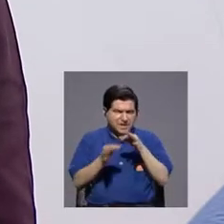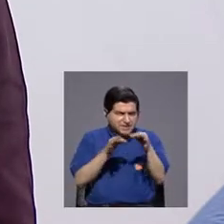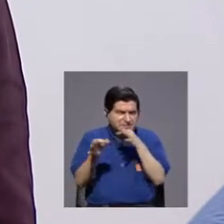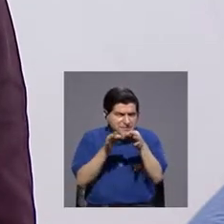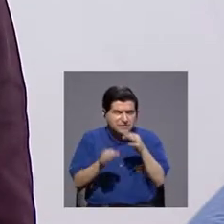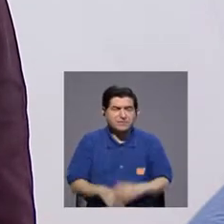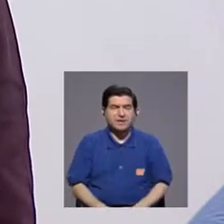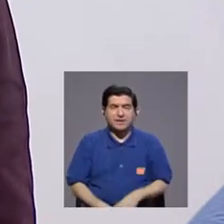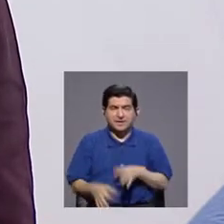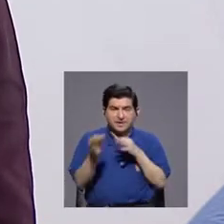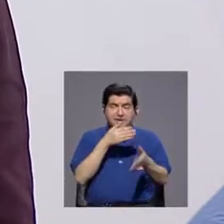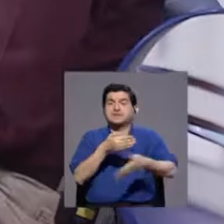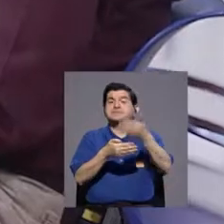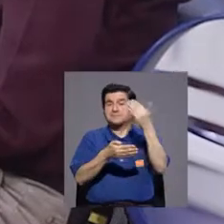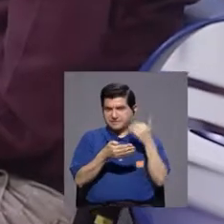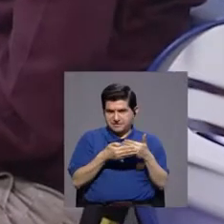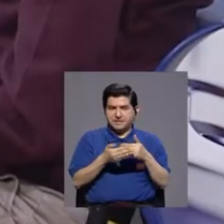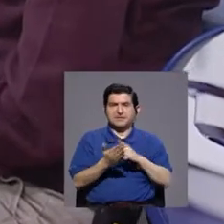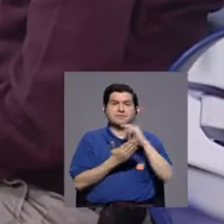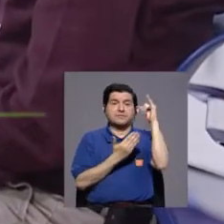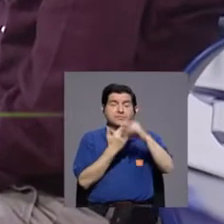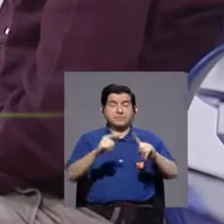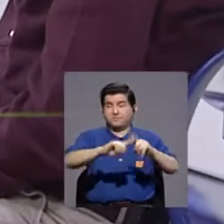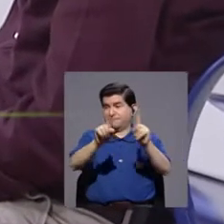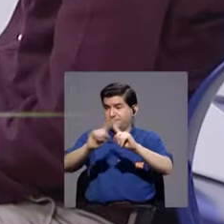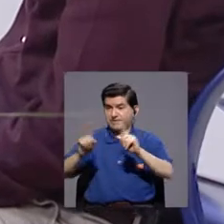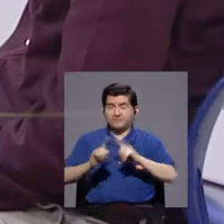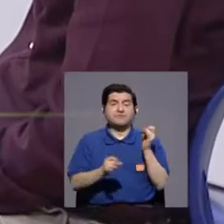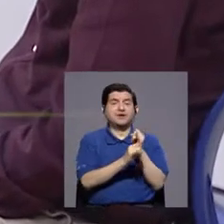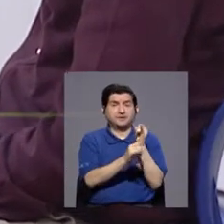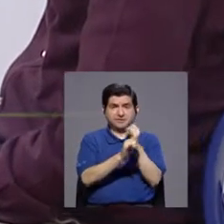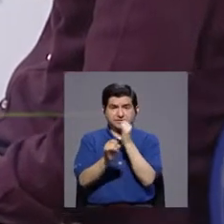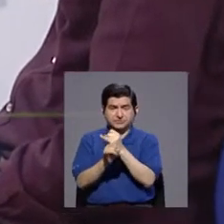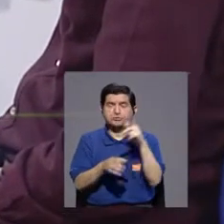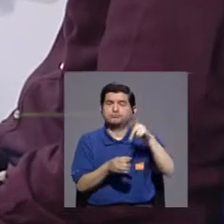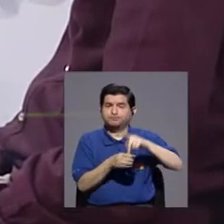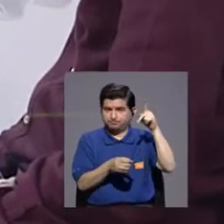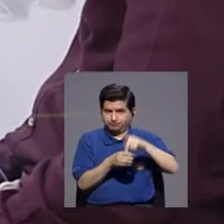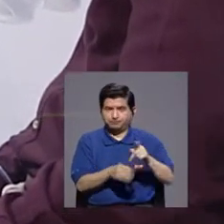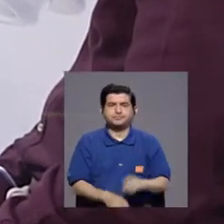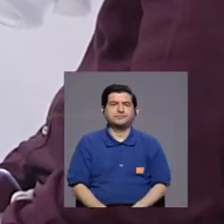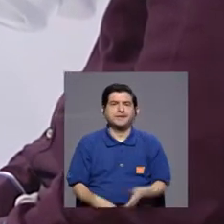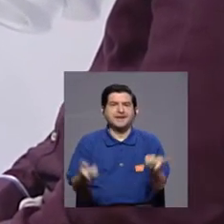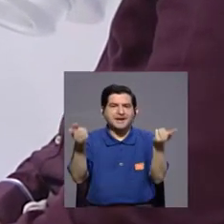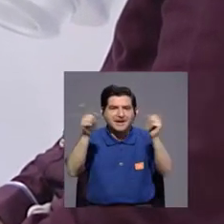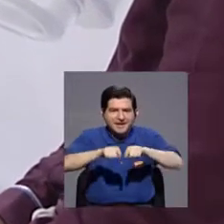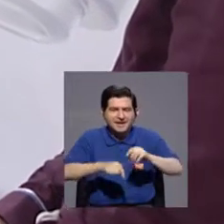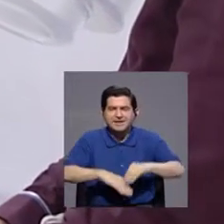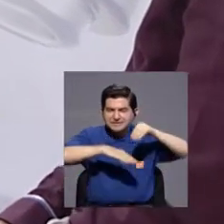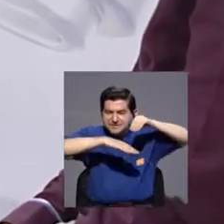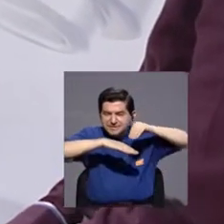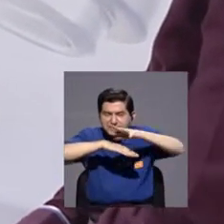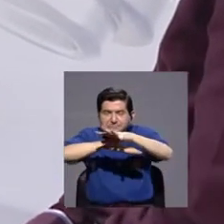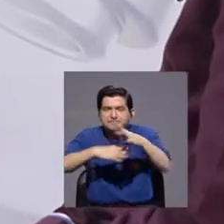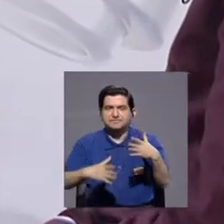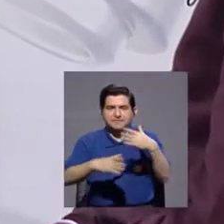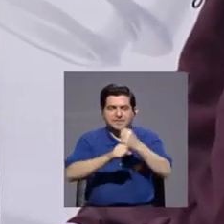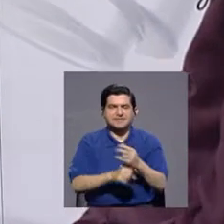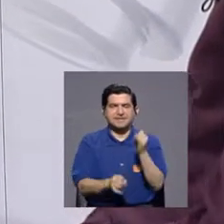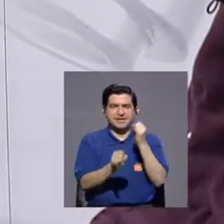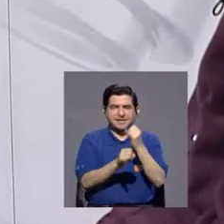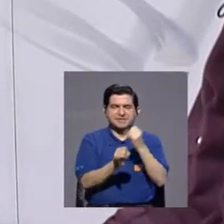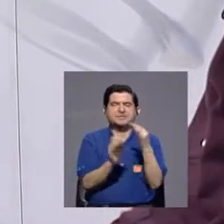explicaban anteriormente es un proyecto multi institucional y en este caso las irradiaciones se llevan a cabo en el